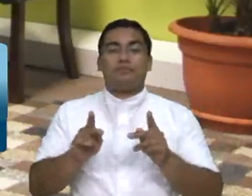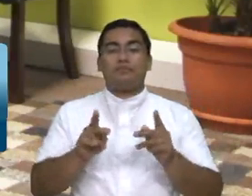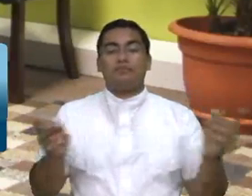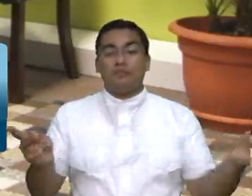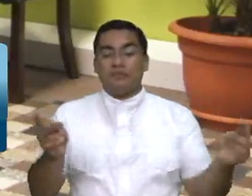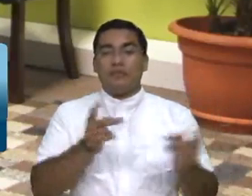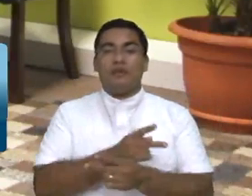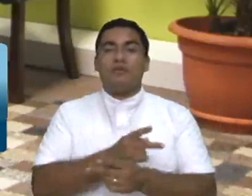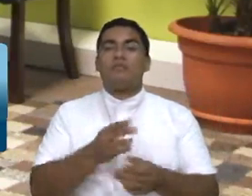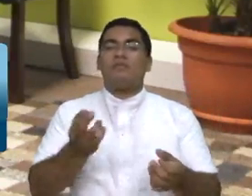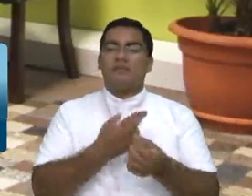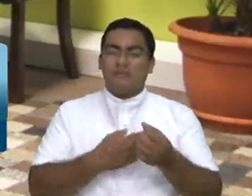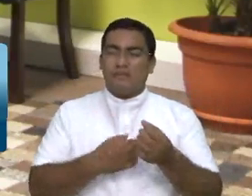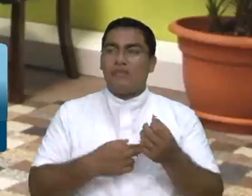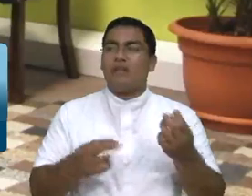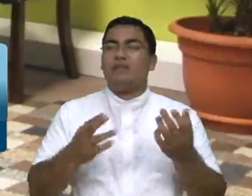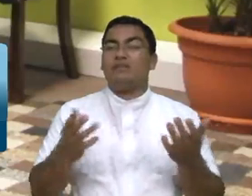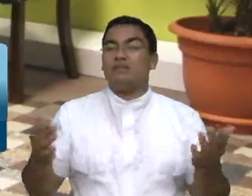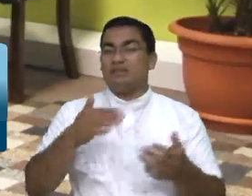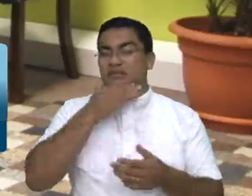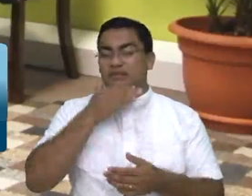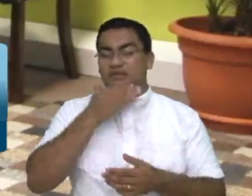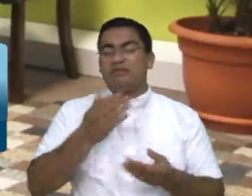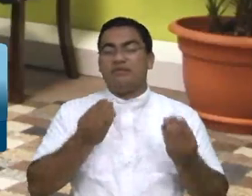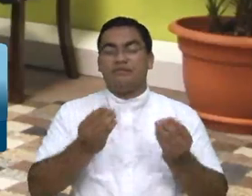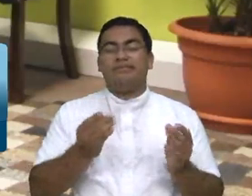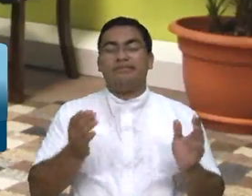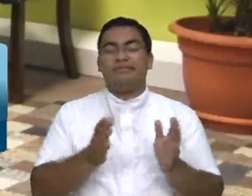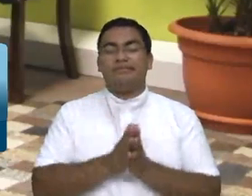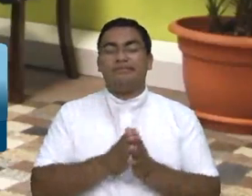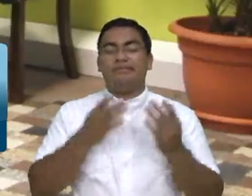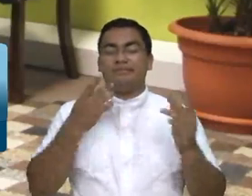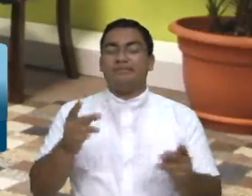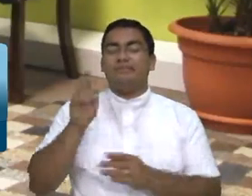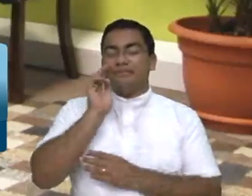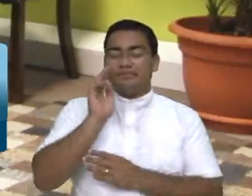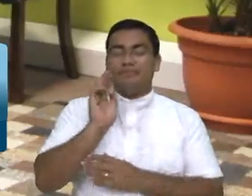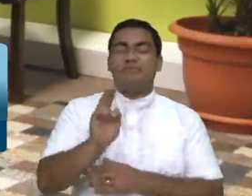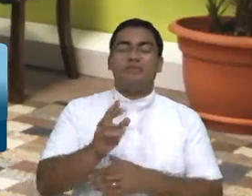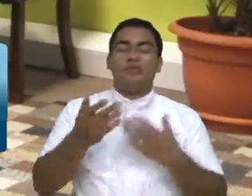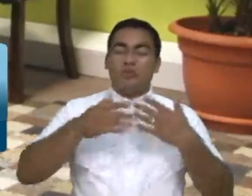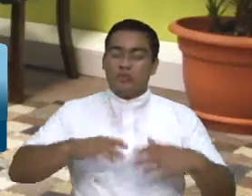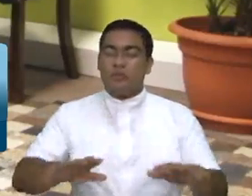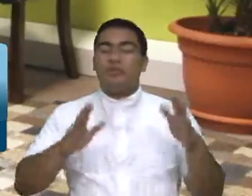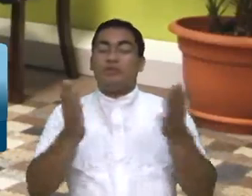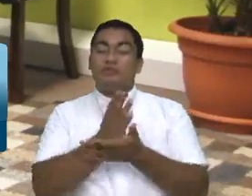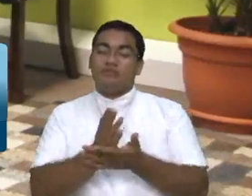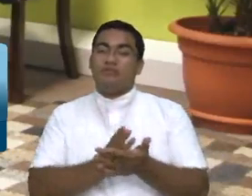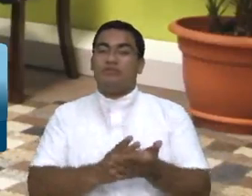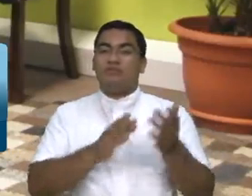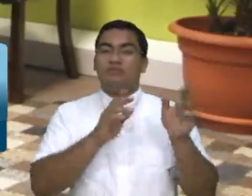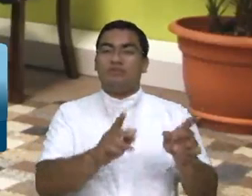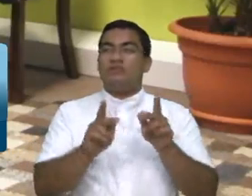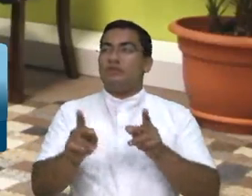sufrir más sangrados, más temprano y más profusos también, se van a notar más. Y los que son moderados, algunos hasta, puede